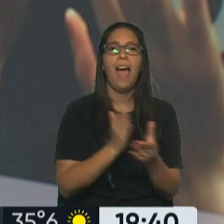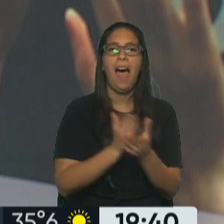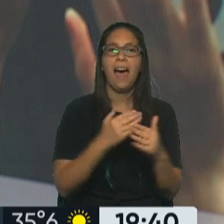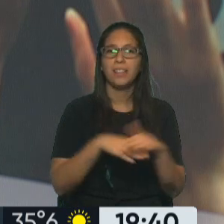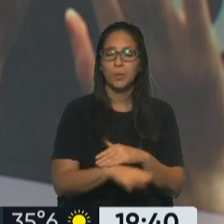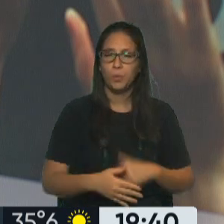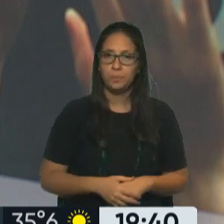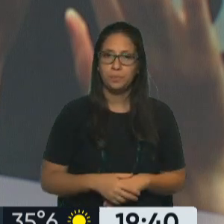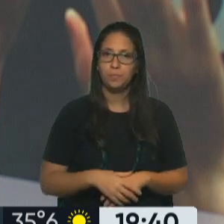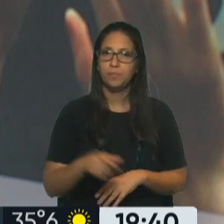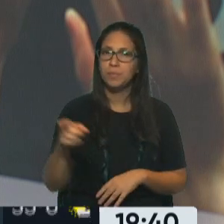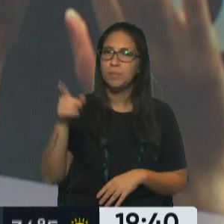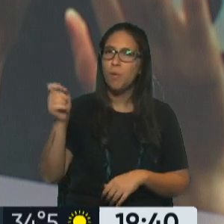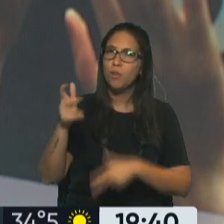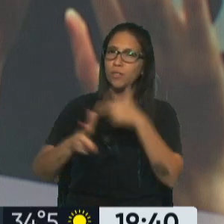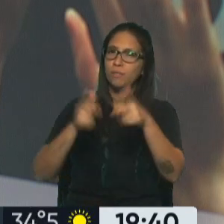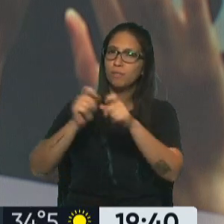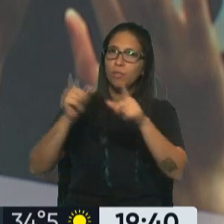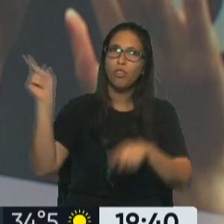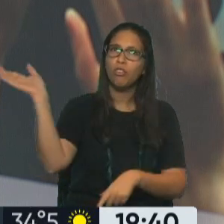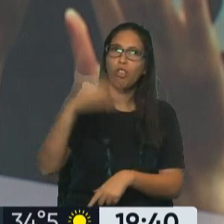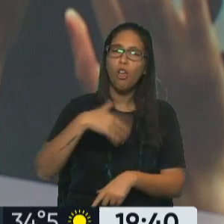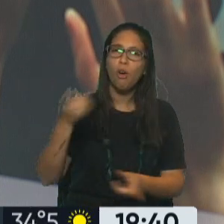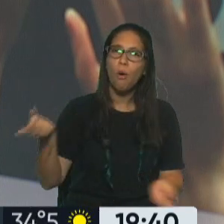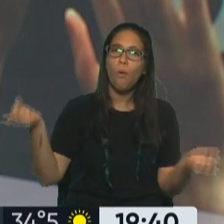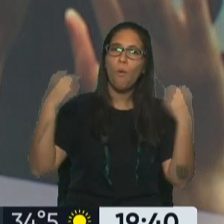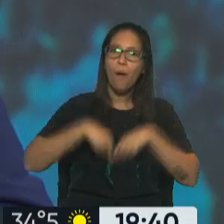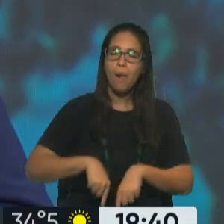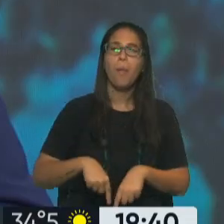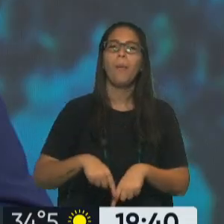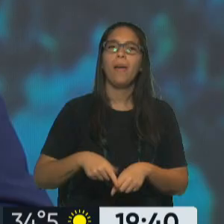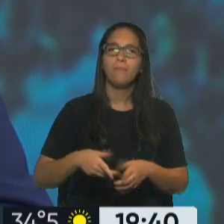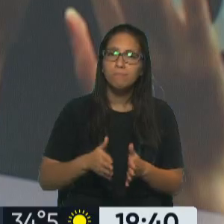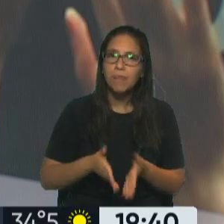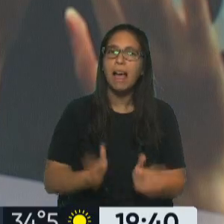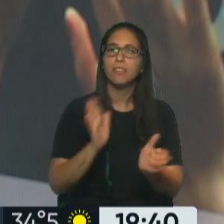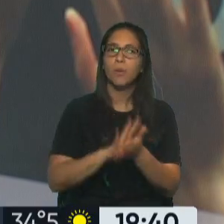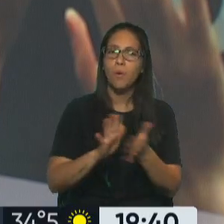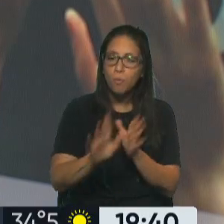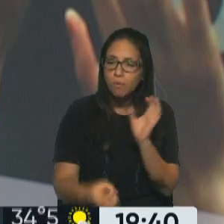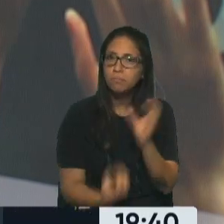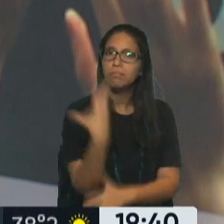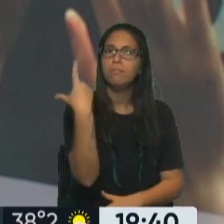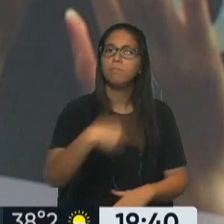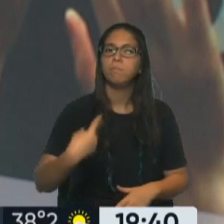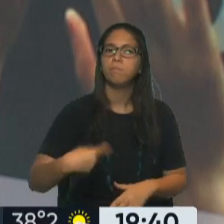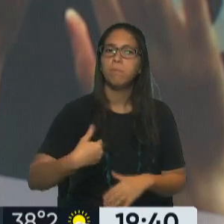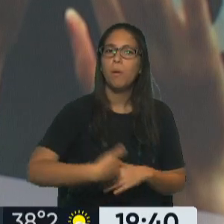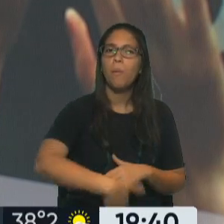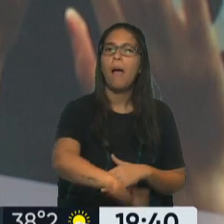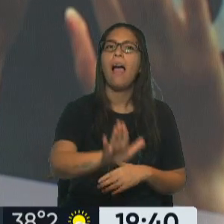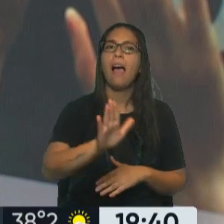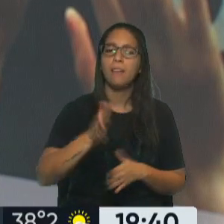utilizar esa imagen de que todo vuelve a nacer para decirte Gracias qué se está gestando Y qué puede llegar a